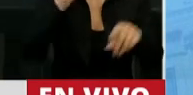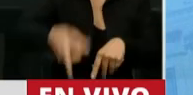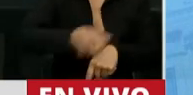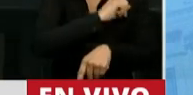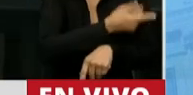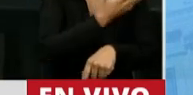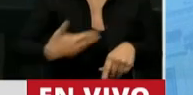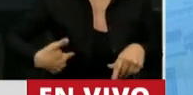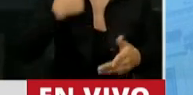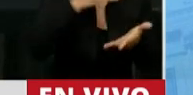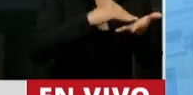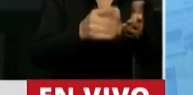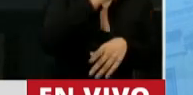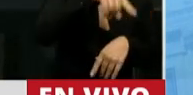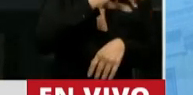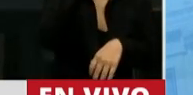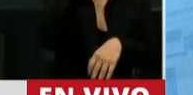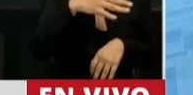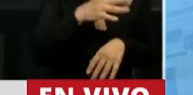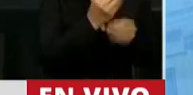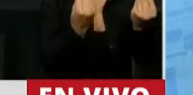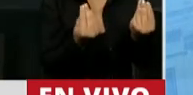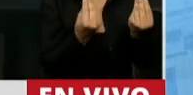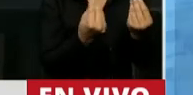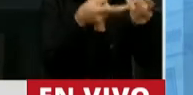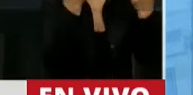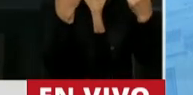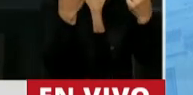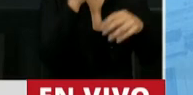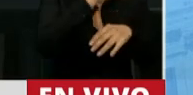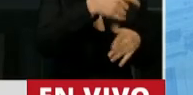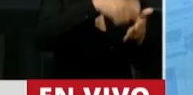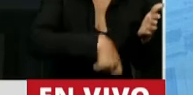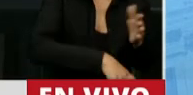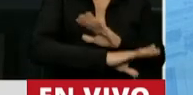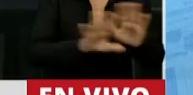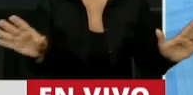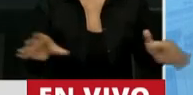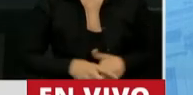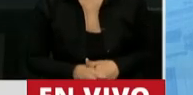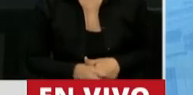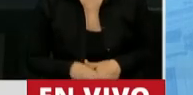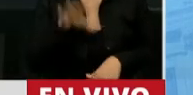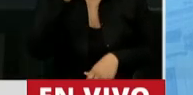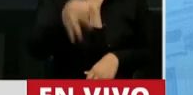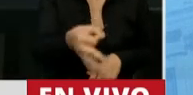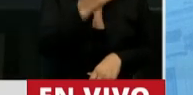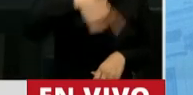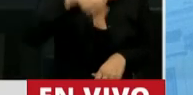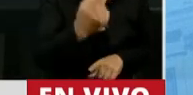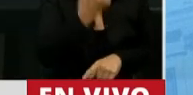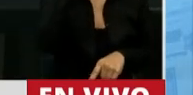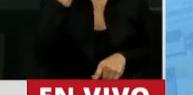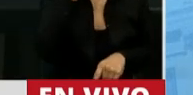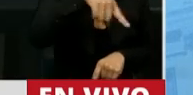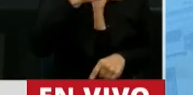Ejecutivo, por el Senado, y ustedes lo único que hacen es le ponen el úcase. Pero sepa, señora presidenta, que algún día ustedes van a sufrir